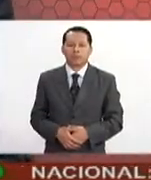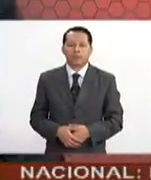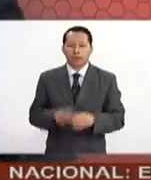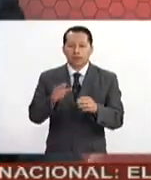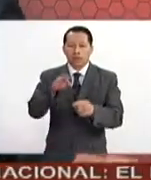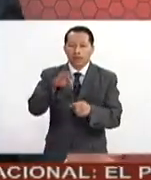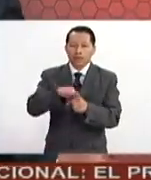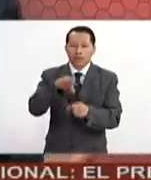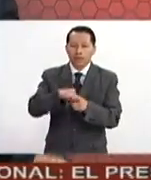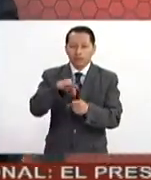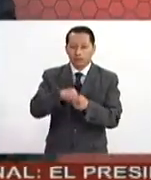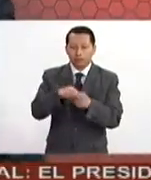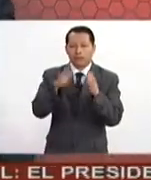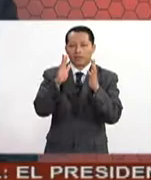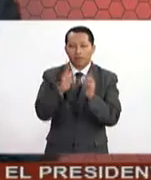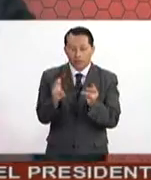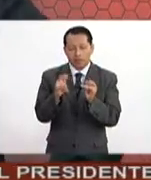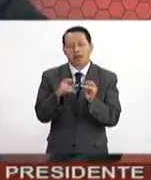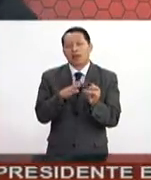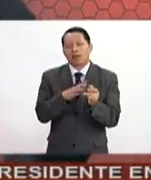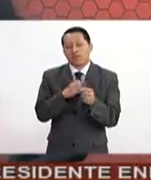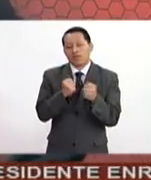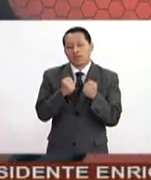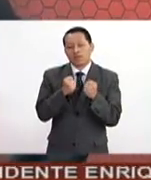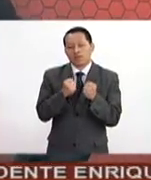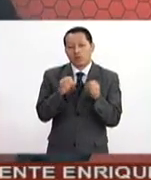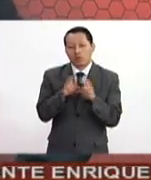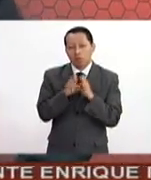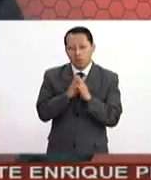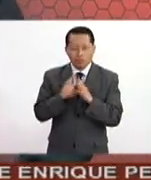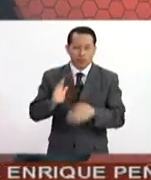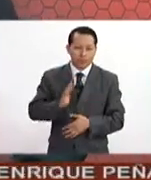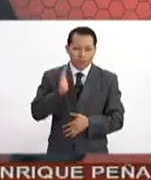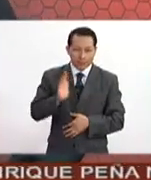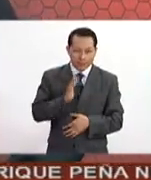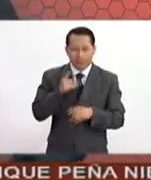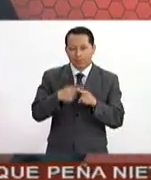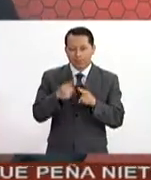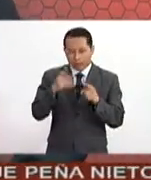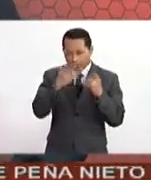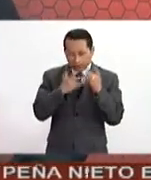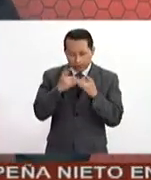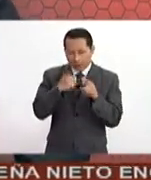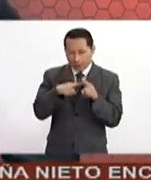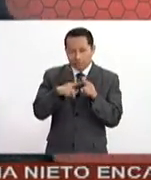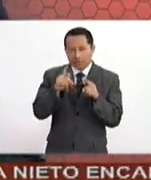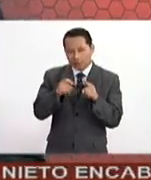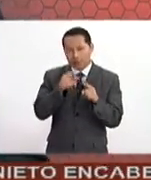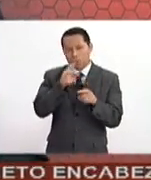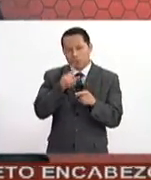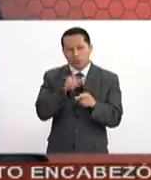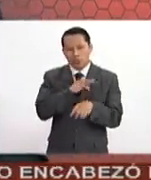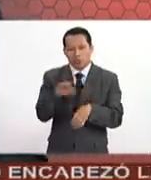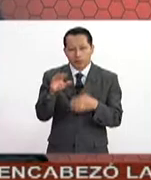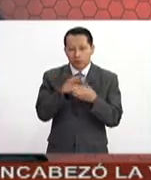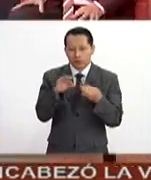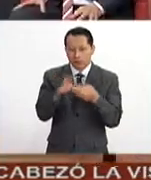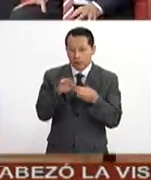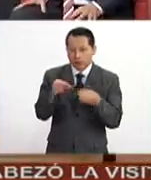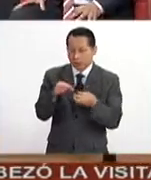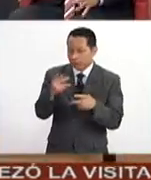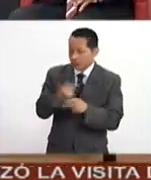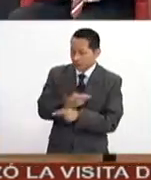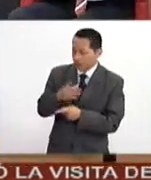Las elecciones en Francia han generado una gran sorpresa, mucha especulación, pero ¿quién mejor para hablarnos de lo